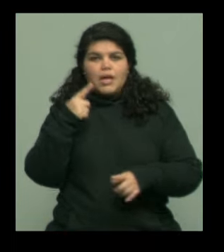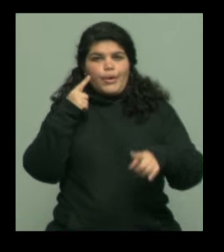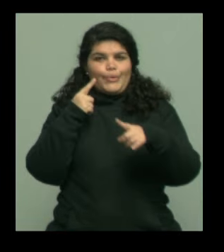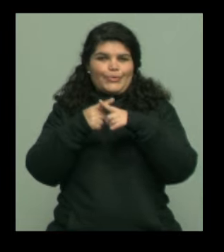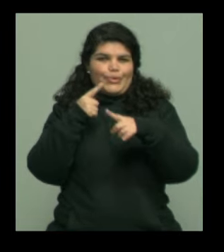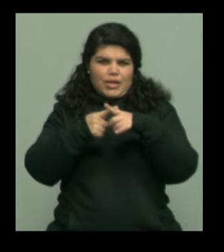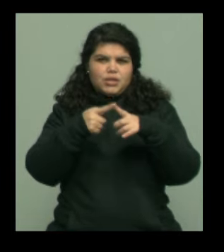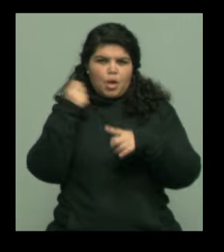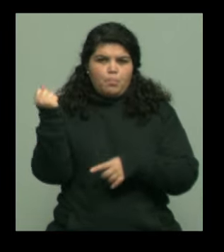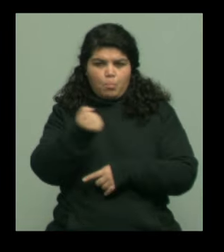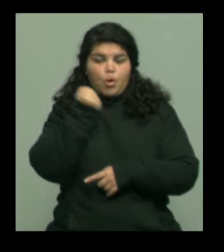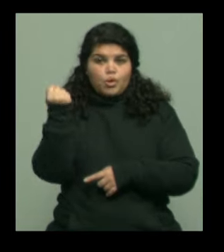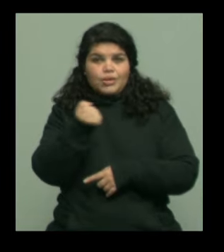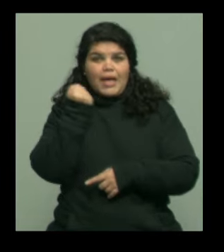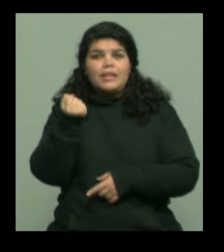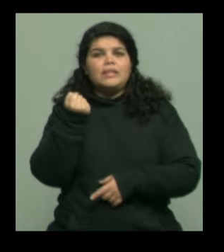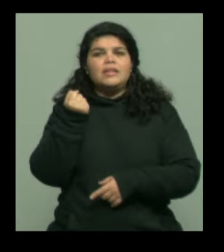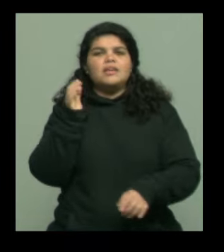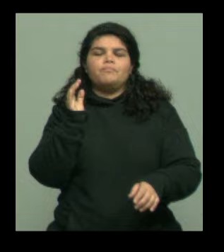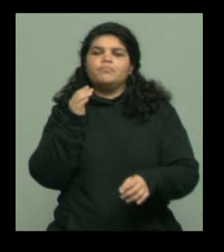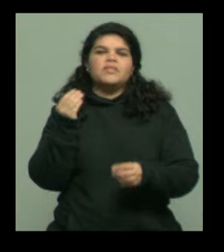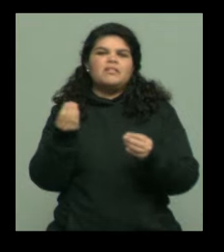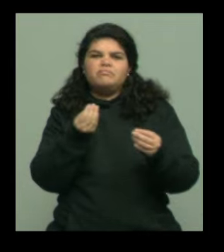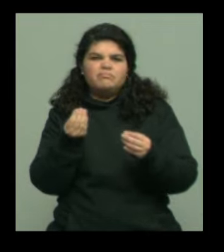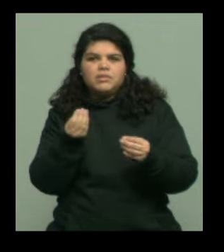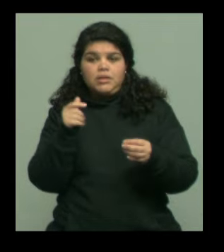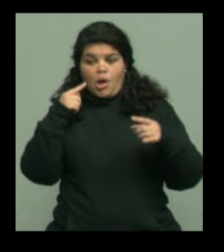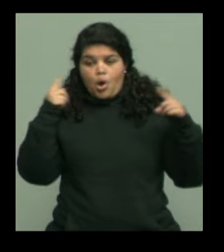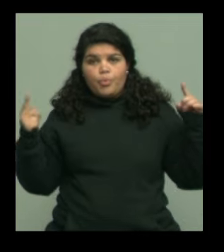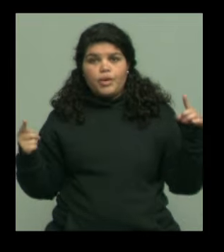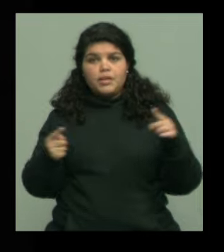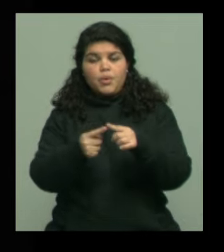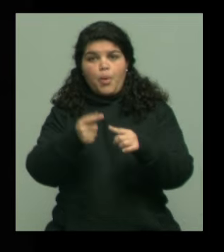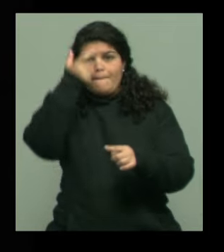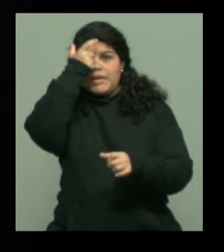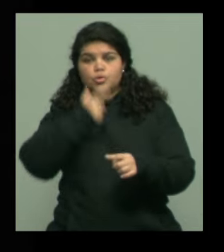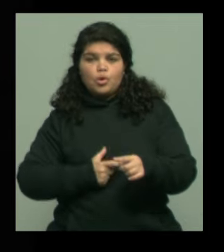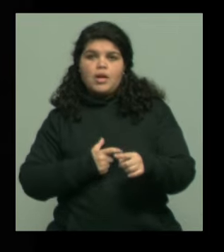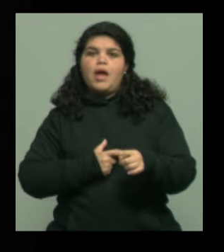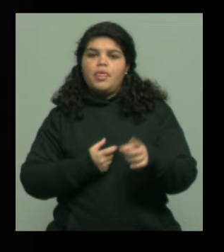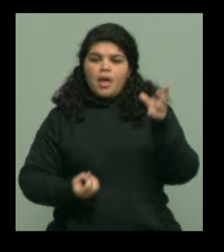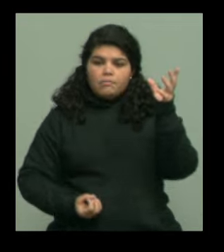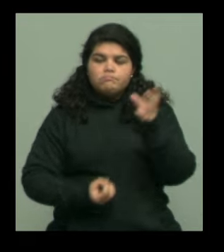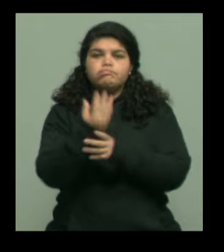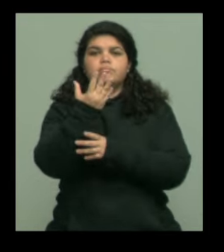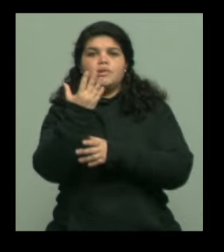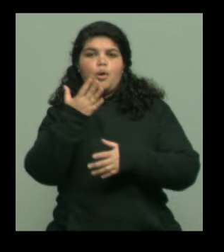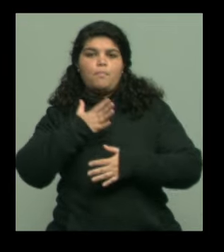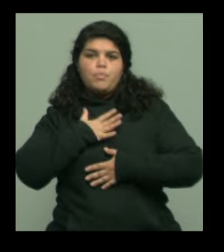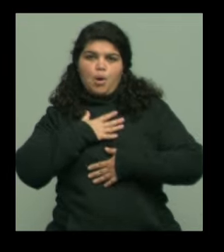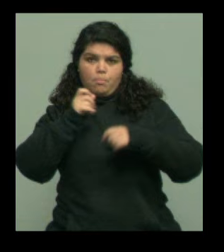los desarrolladores locales. Y bueno, nosotros, si bien no somos completamente un videojuego